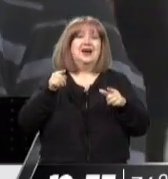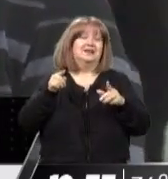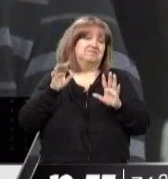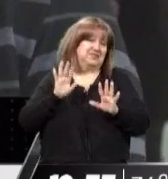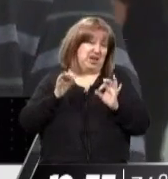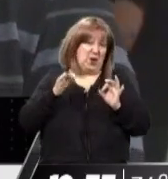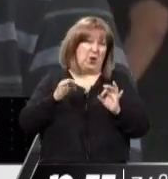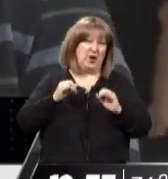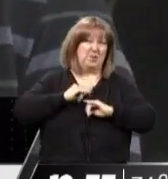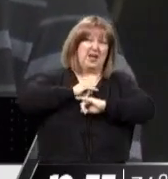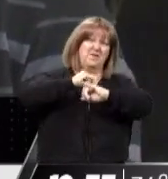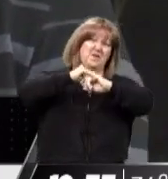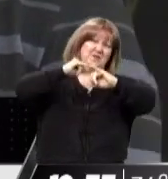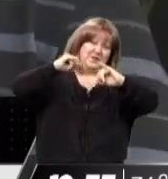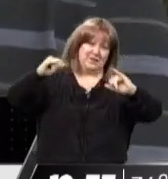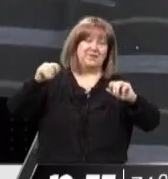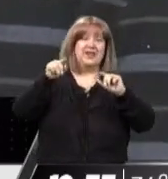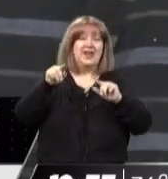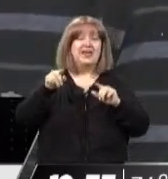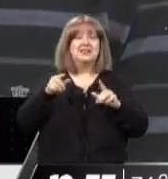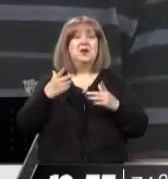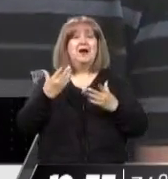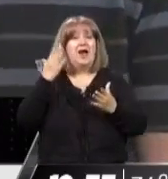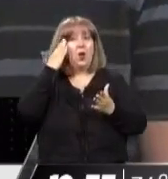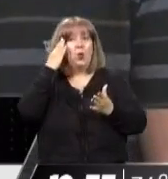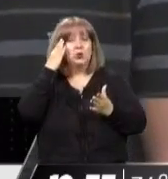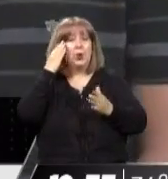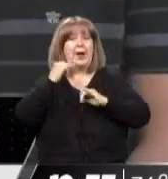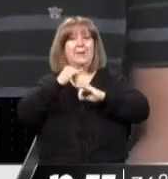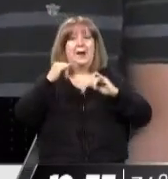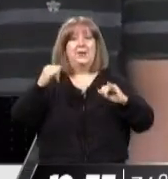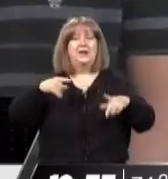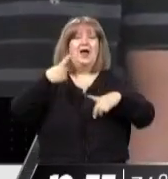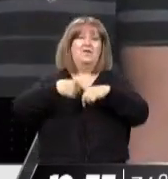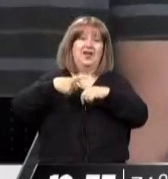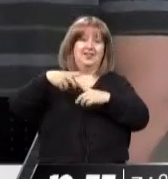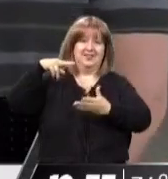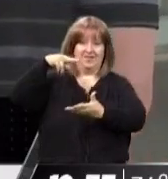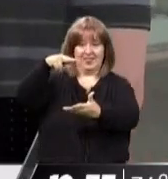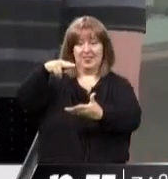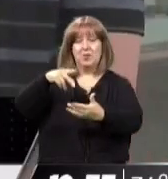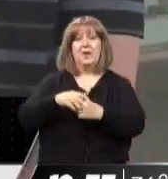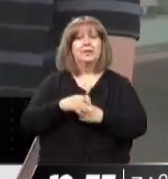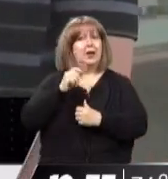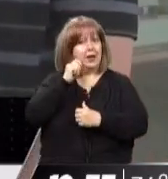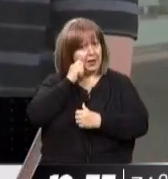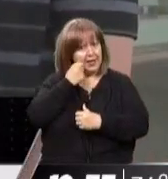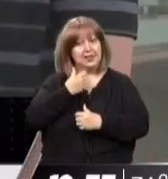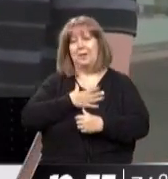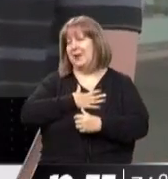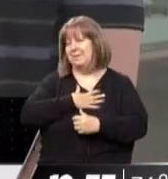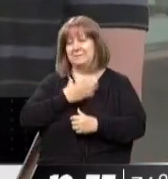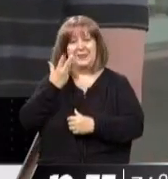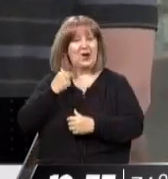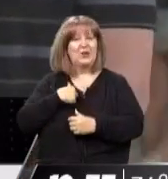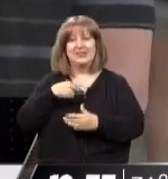mundo, sinceramente, porque son los que se utilizan justamente desde Cultura para promocionar nuestra gran fiesta de la Vendimia. Y qué lindo que es Vendimia, a mí me encanta.